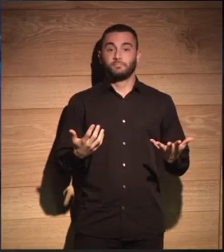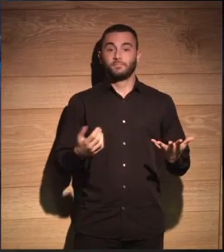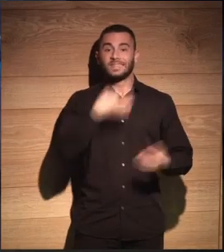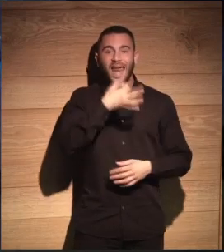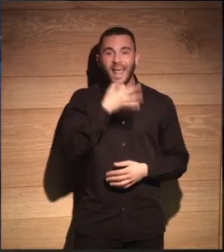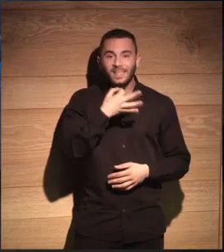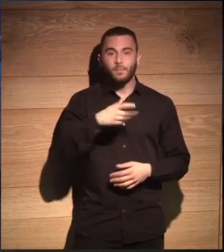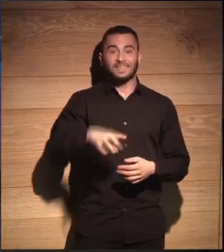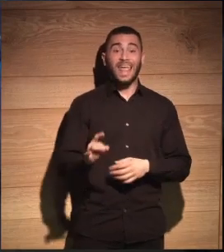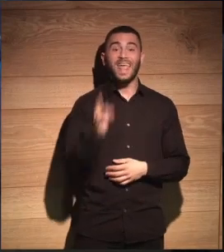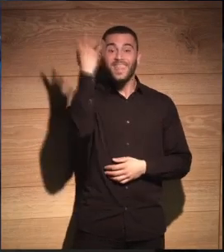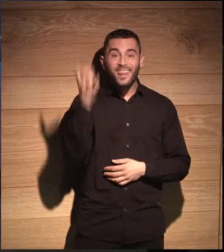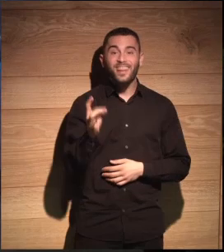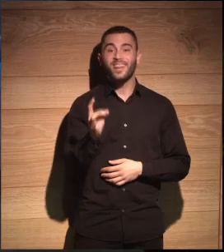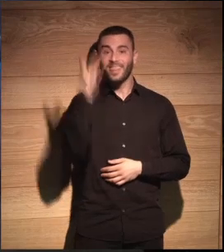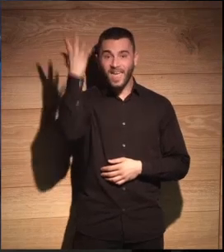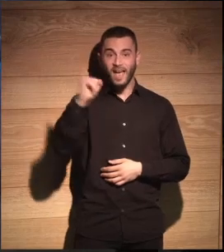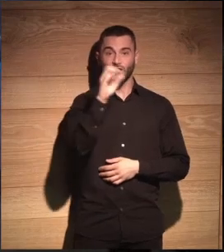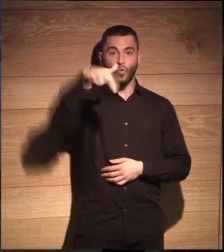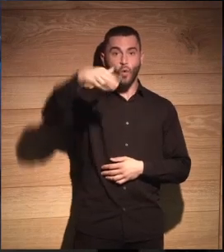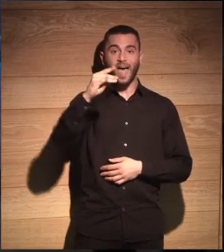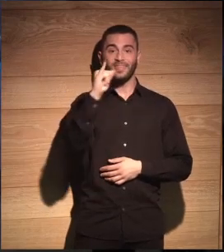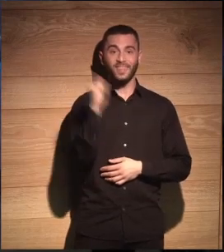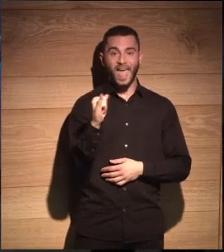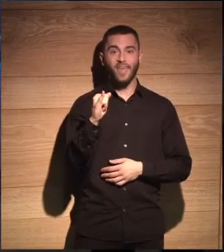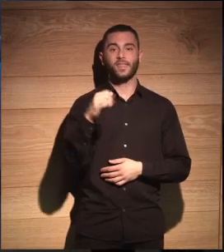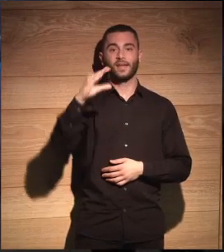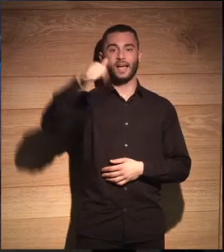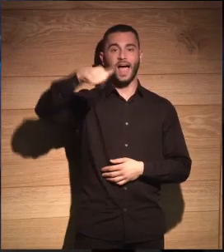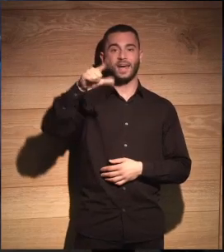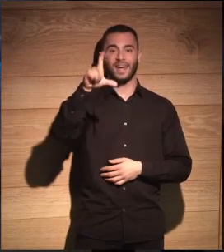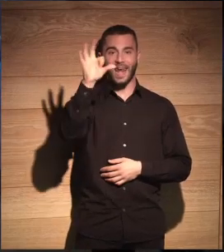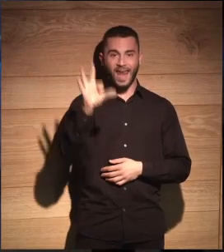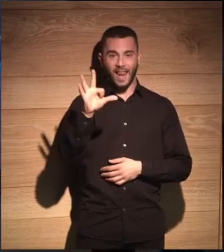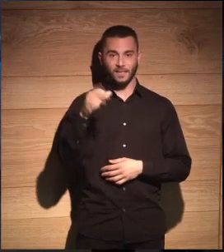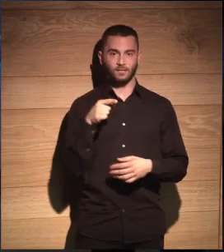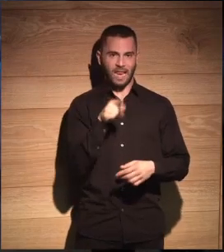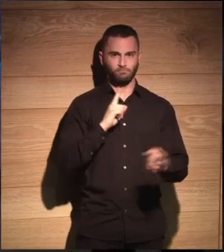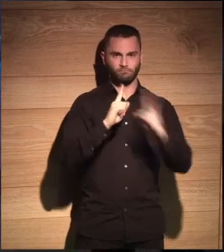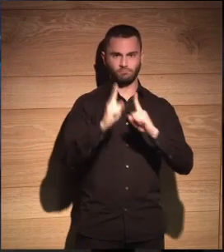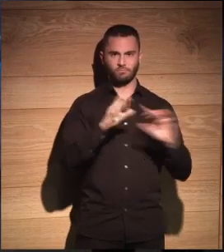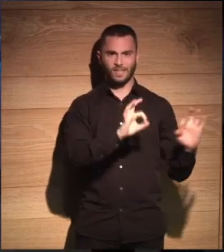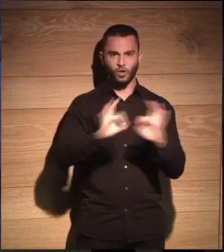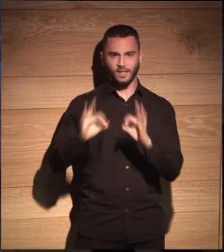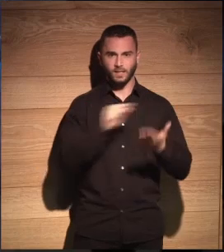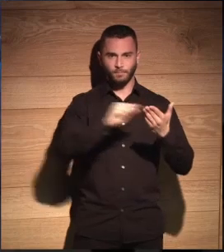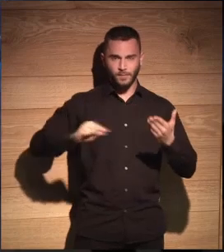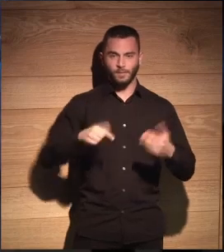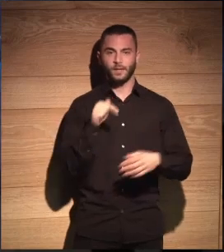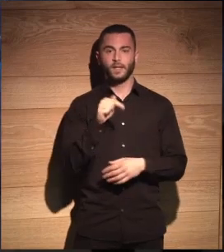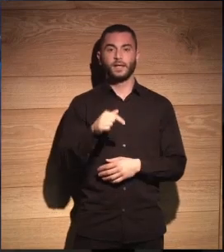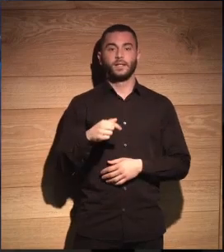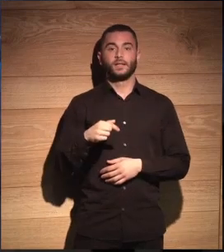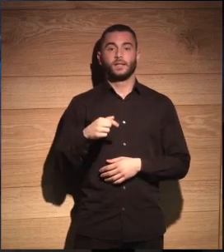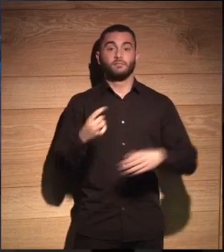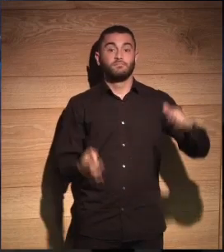de las ideas concebidas por Juan Díaz Canales, guionista y co-creador de Black Sad para